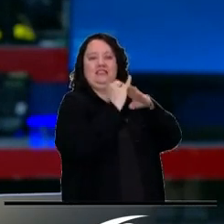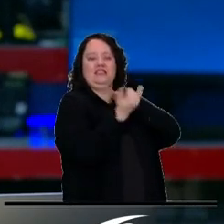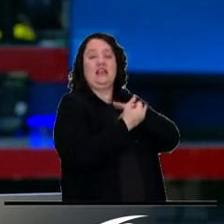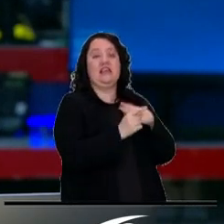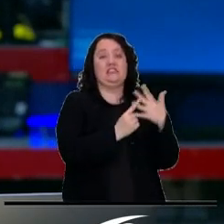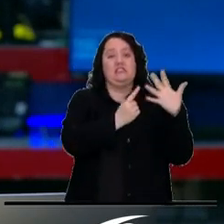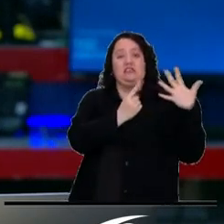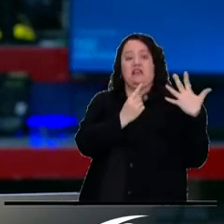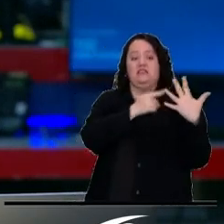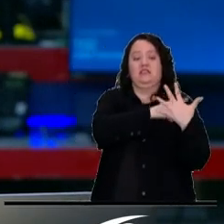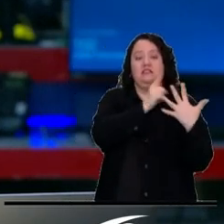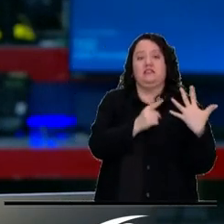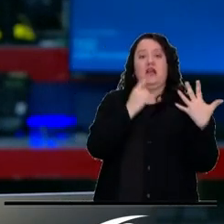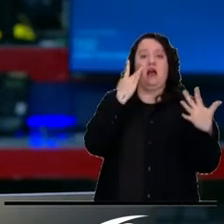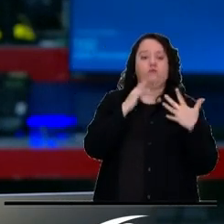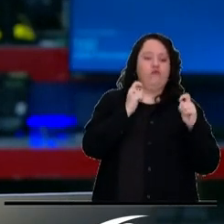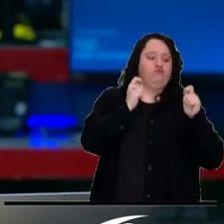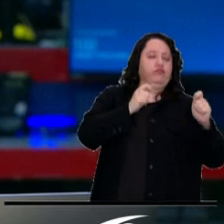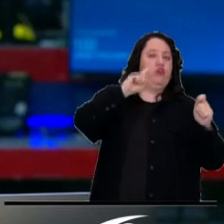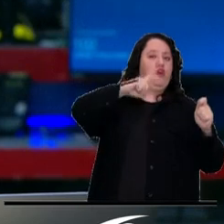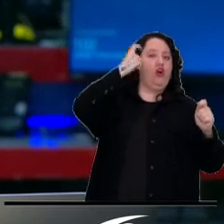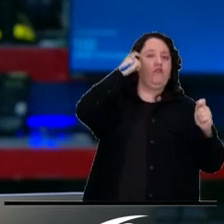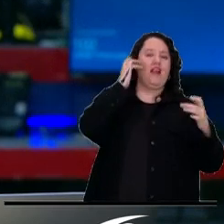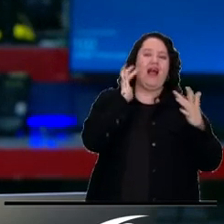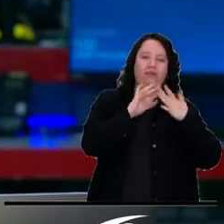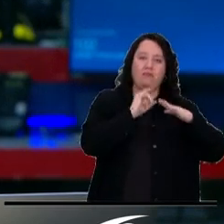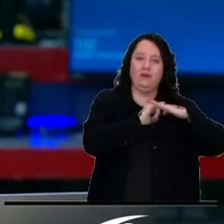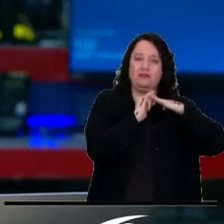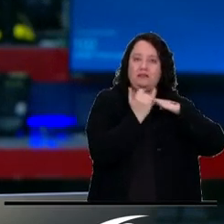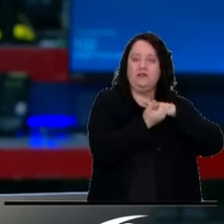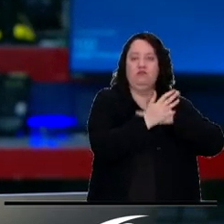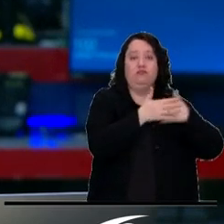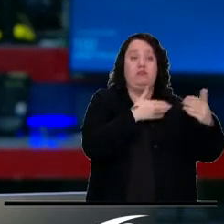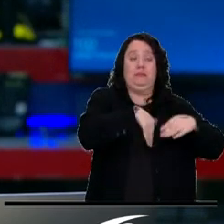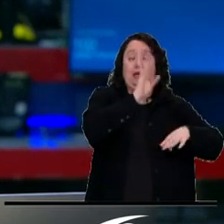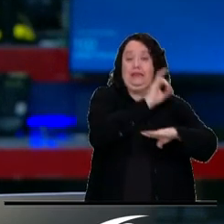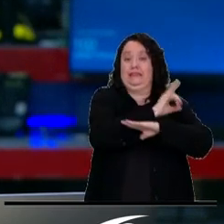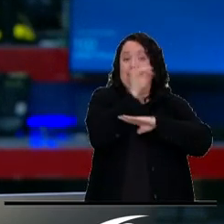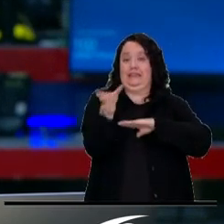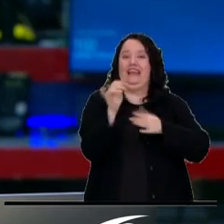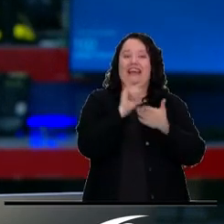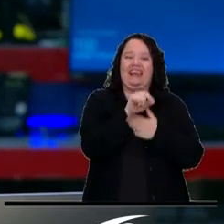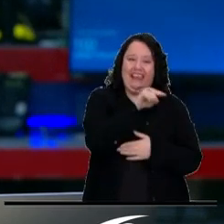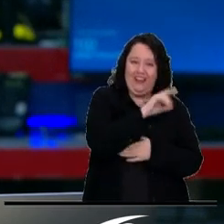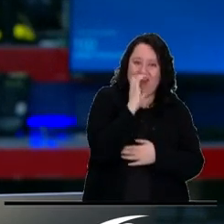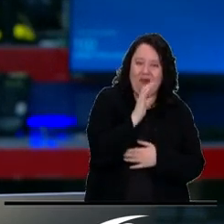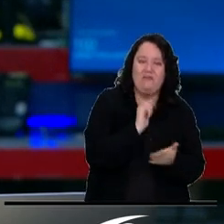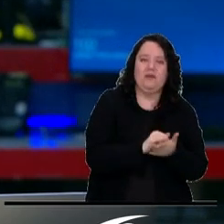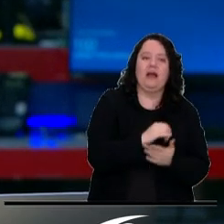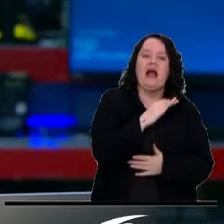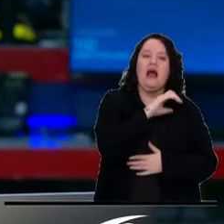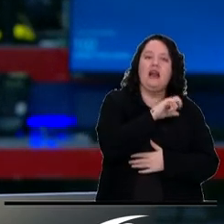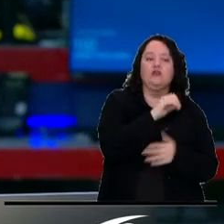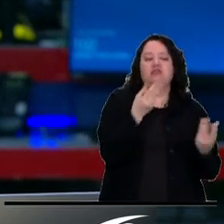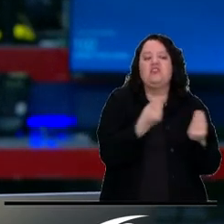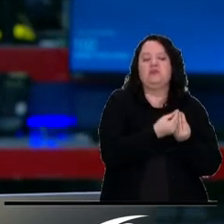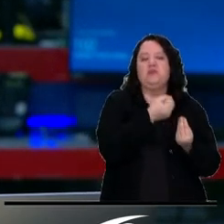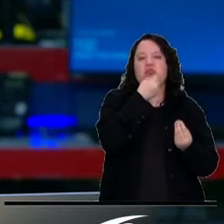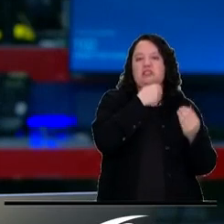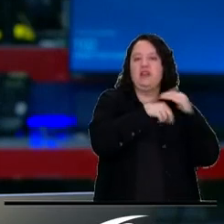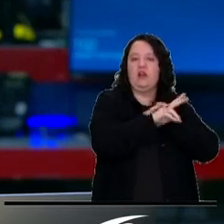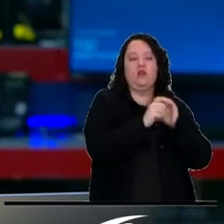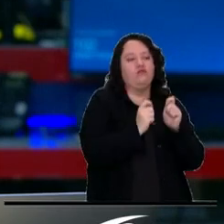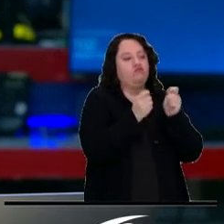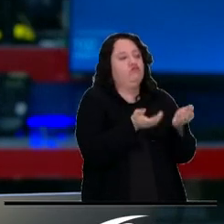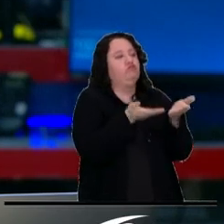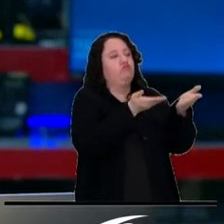aspiran a convertirse en el nuevo gobernador del archipiélago más importante de Colombia. Carlos Eduardo Barragán y su equipo de Noticias Caracol tienen la